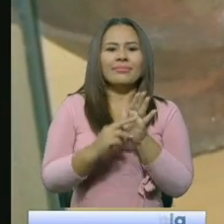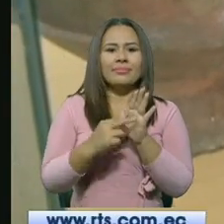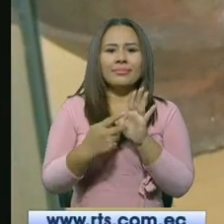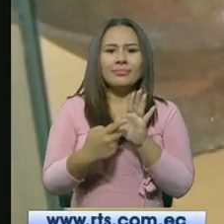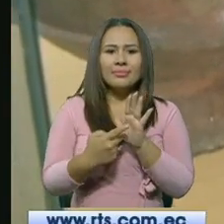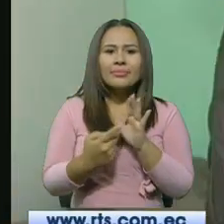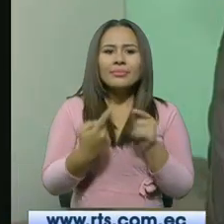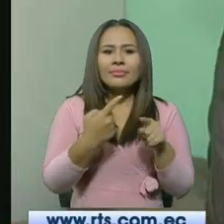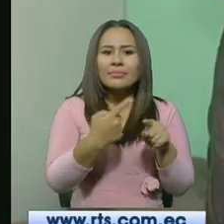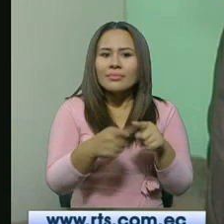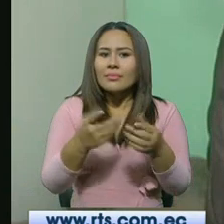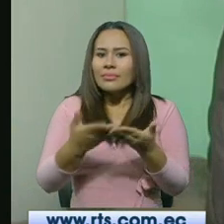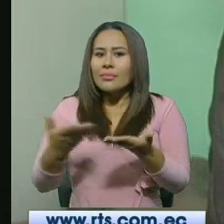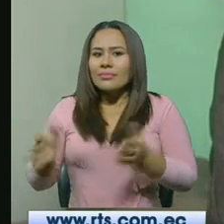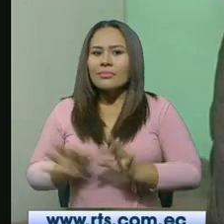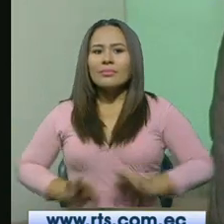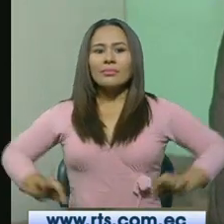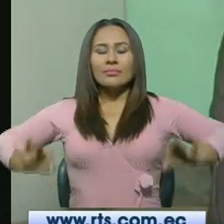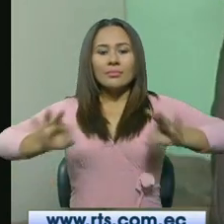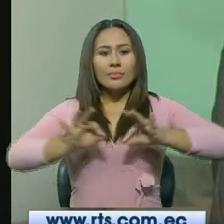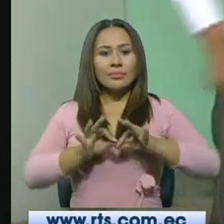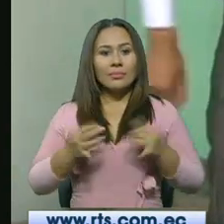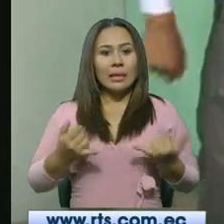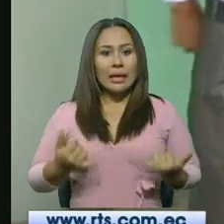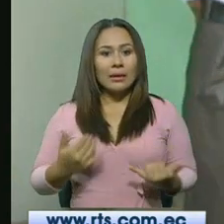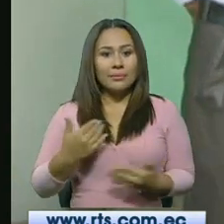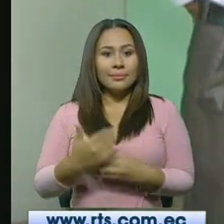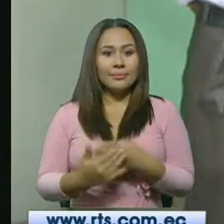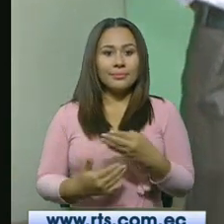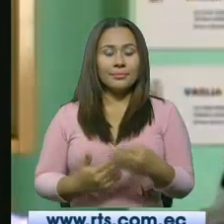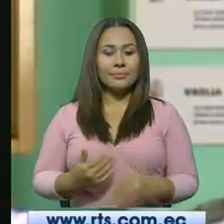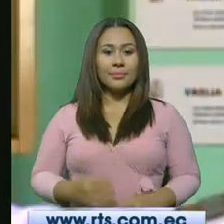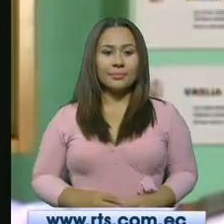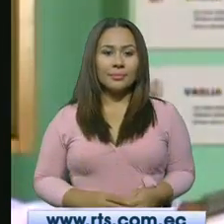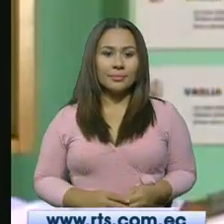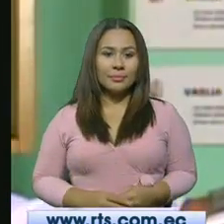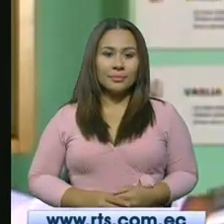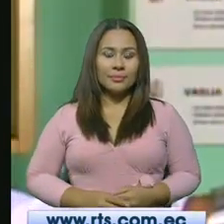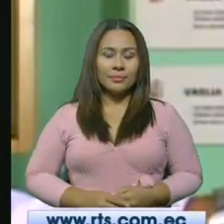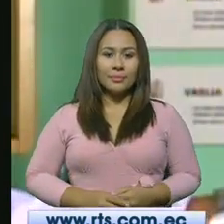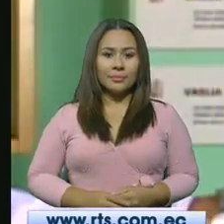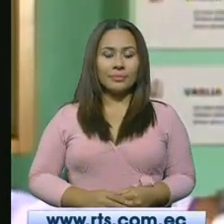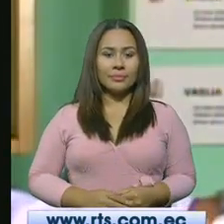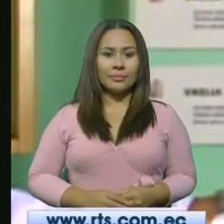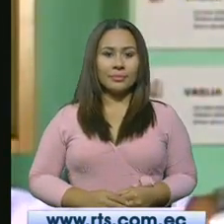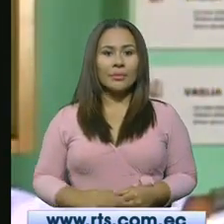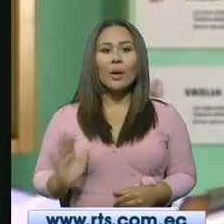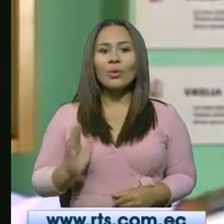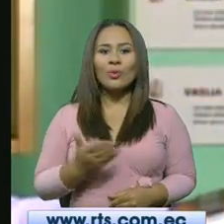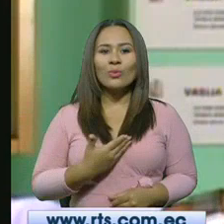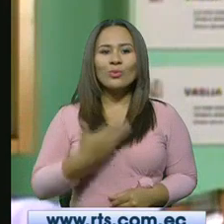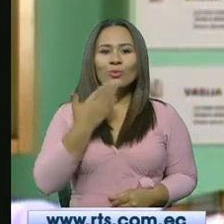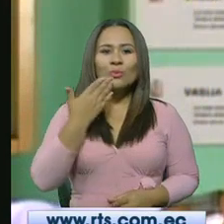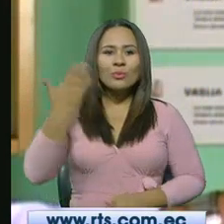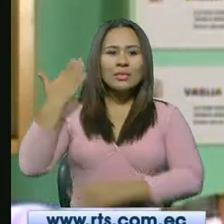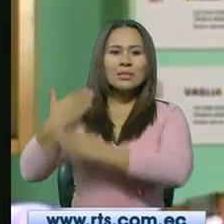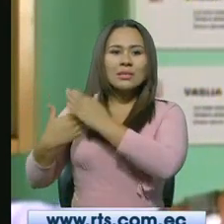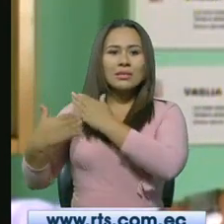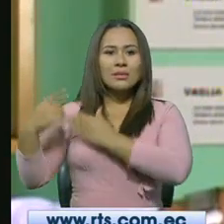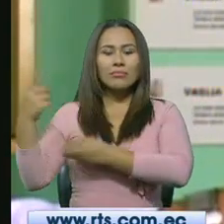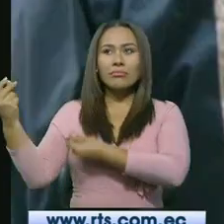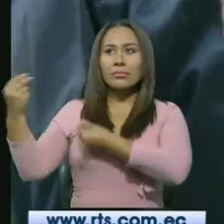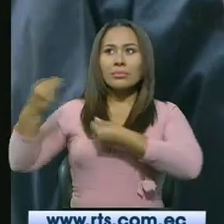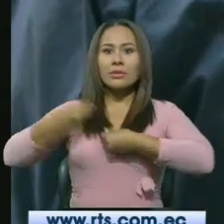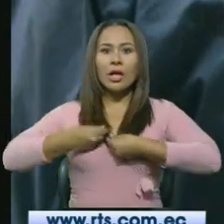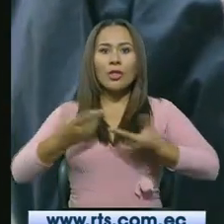aspectos importantes en la generación actual del Cantón Guano? Es que es nuestra historia, es nuestro legado, de